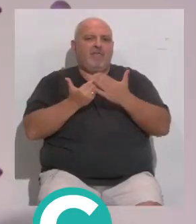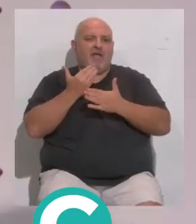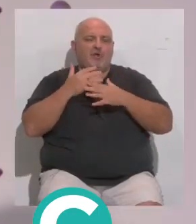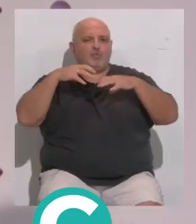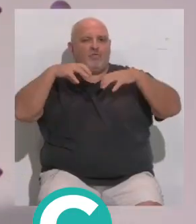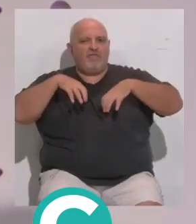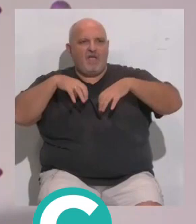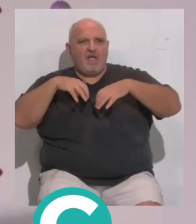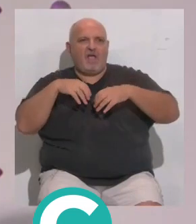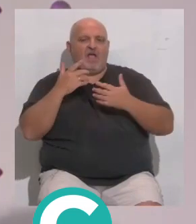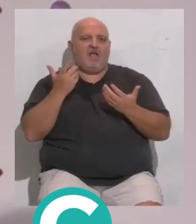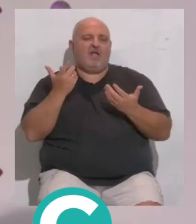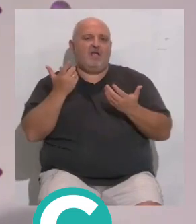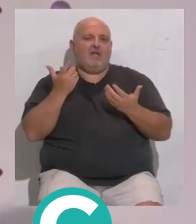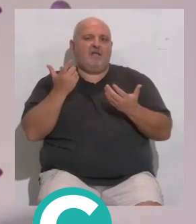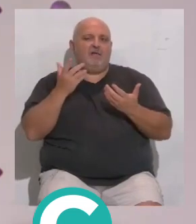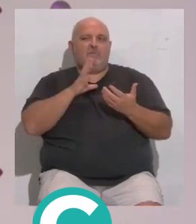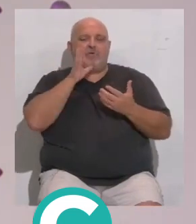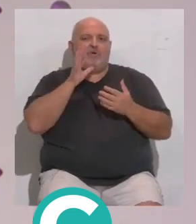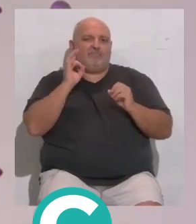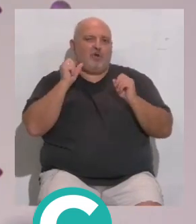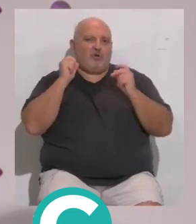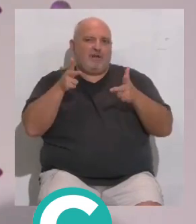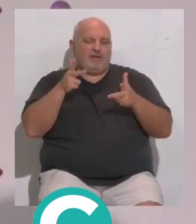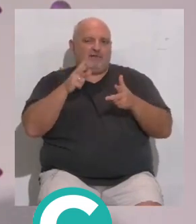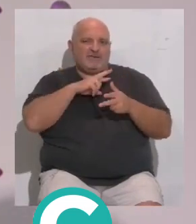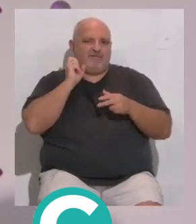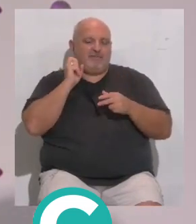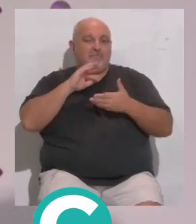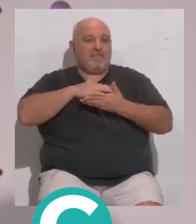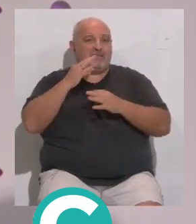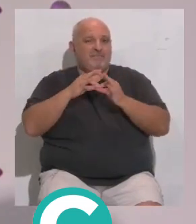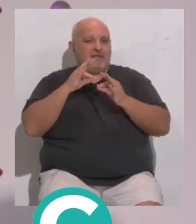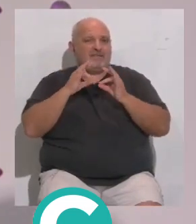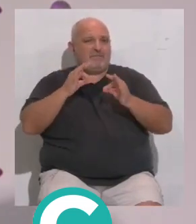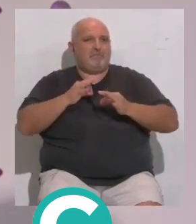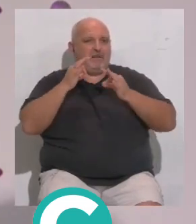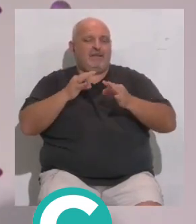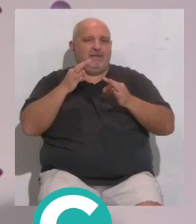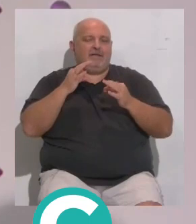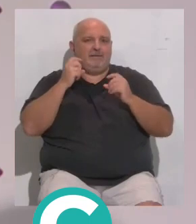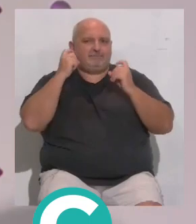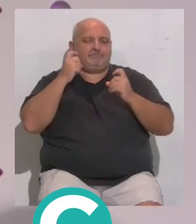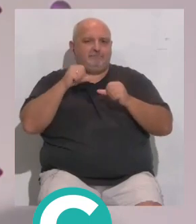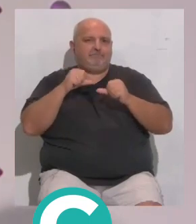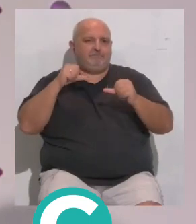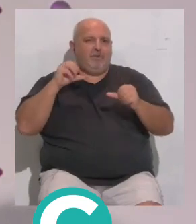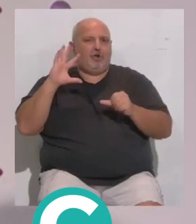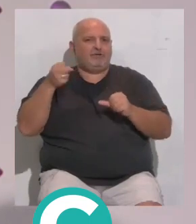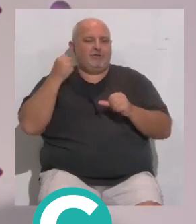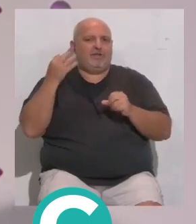lluvia, me refiero por la ocupación en sí. Sí, sí. El mes de septiembre siempre hemos intentado, y lo habíamos